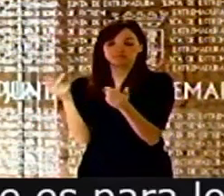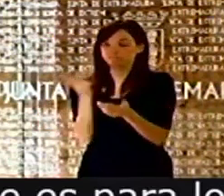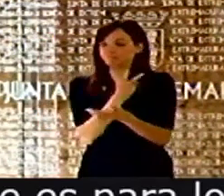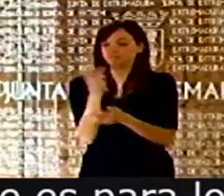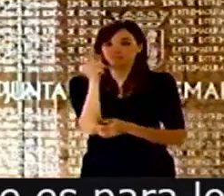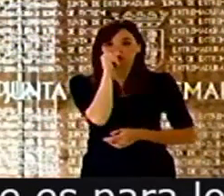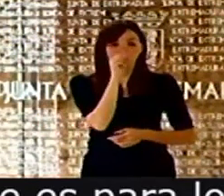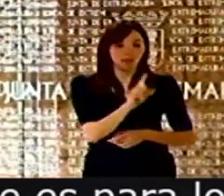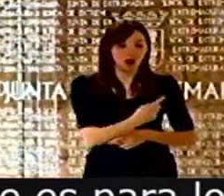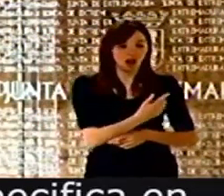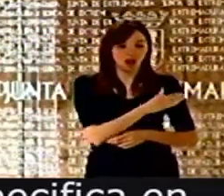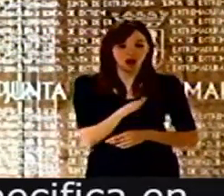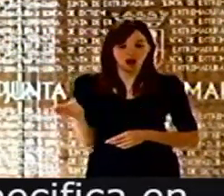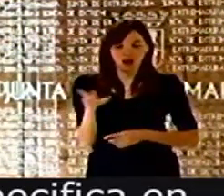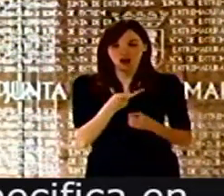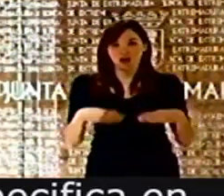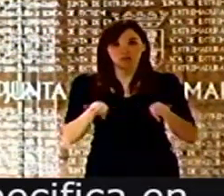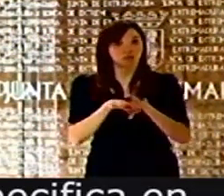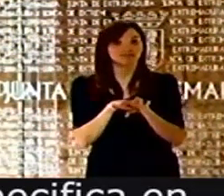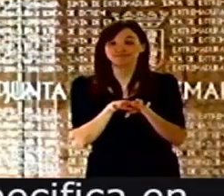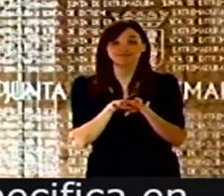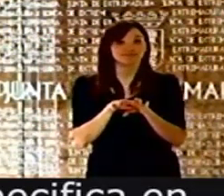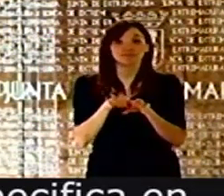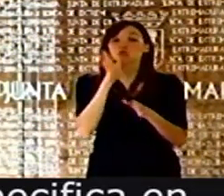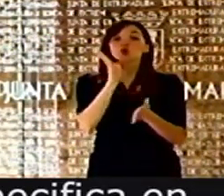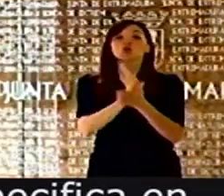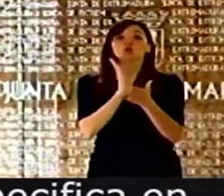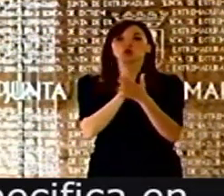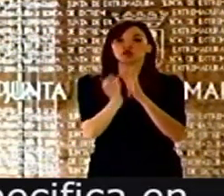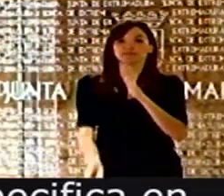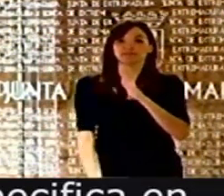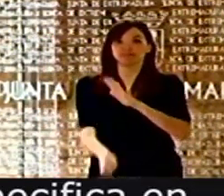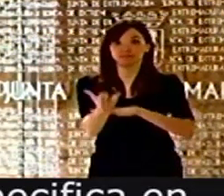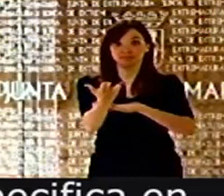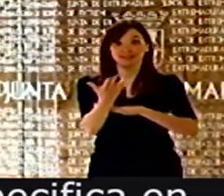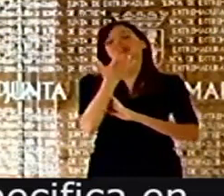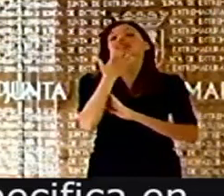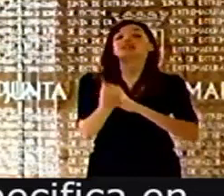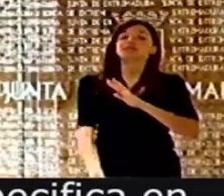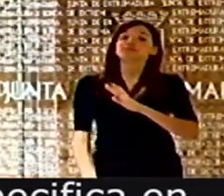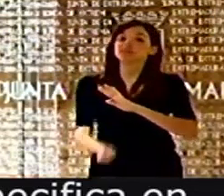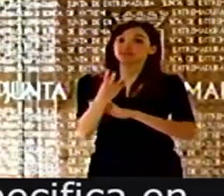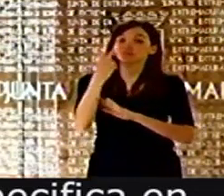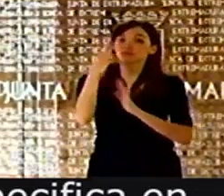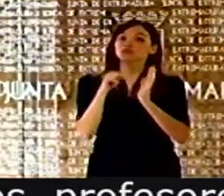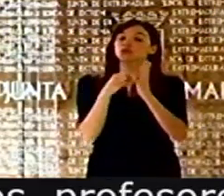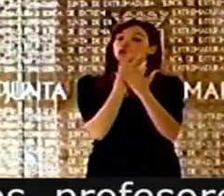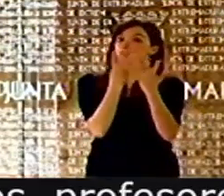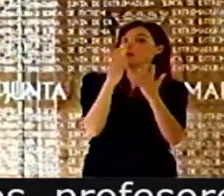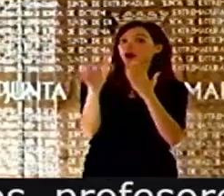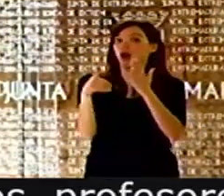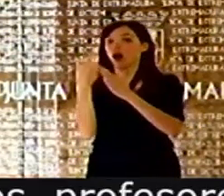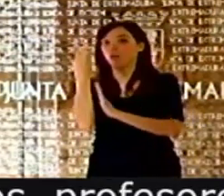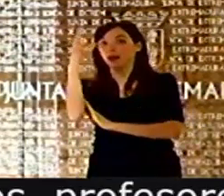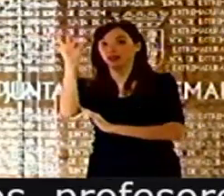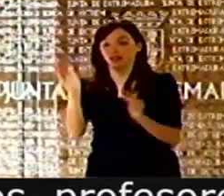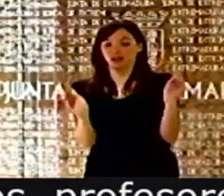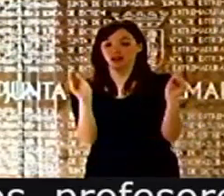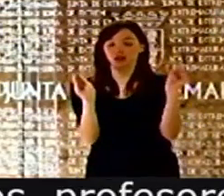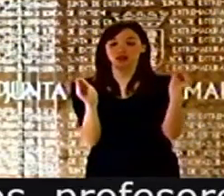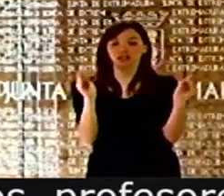primaria, sino que lo que entra en vigor es en un curso académico. Si entra en vigor en el curso académico 19-20, es en el curso académico